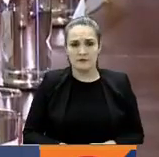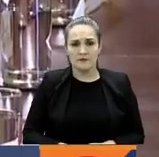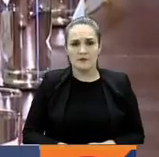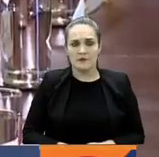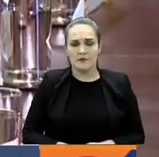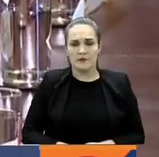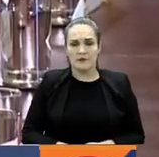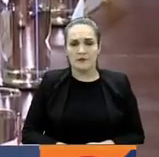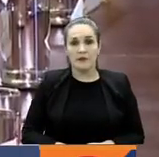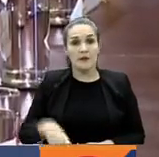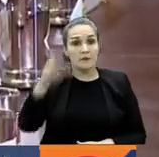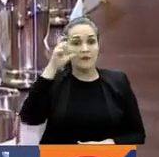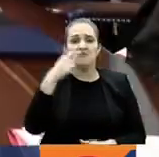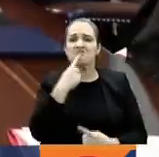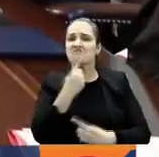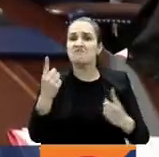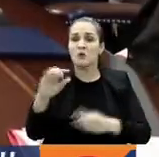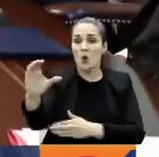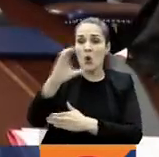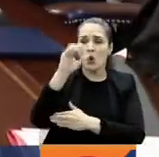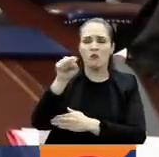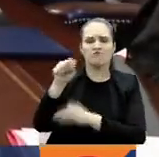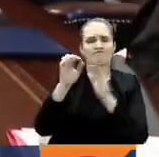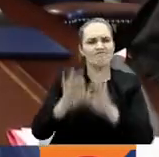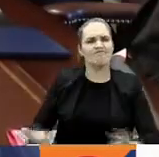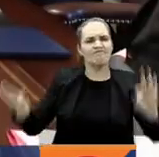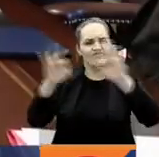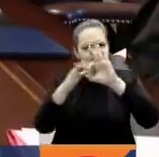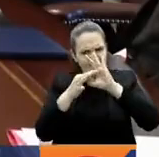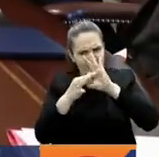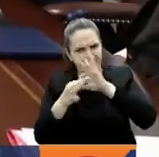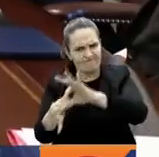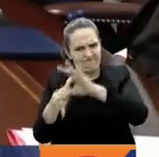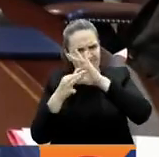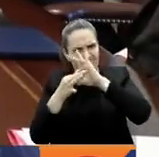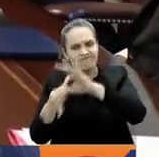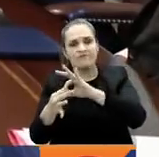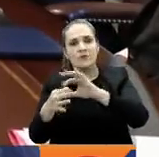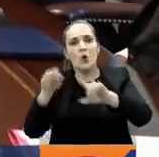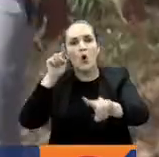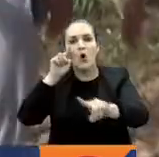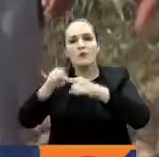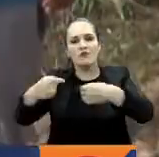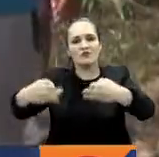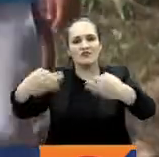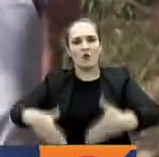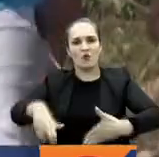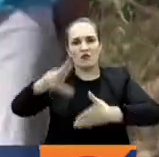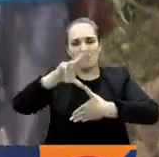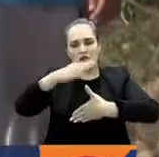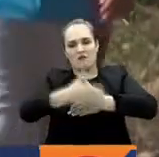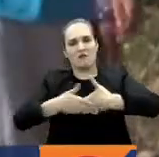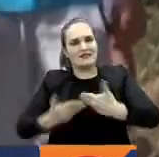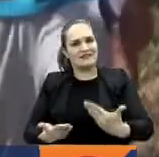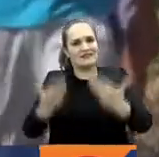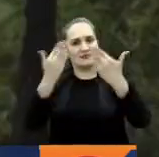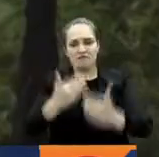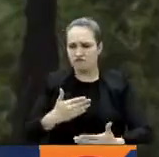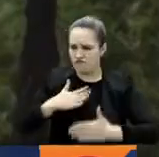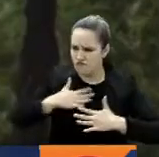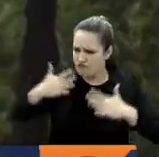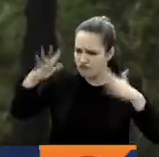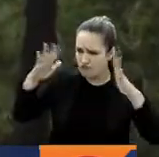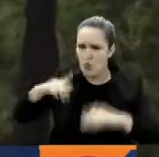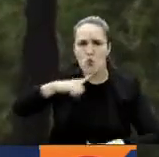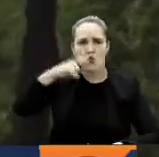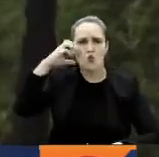biden dijo que colombia es el eje y la piedra angular para desarrollar la seguridad y prosperidad en la región además felicitó a duke por el manejo de la crisis